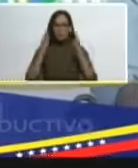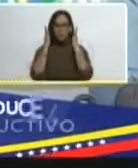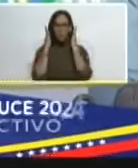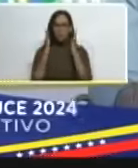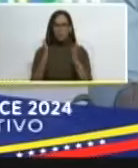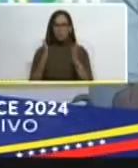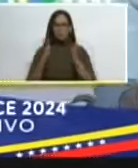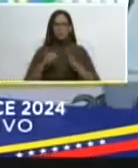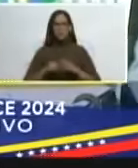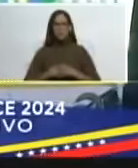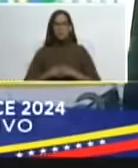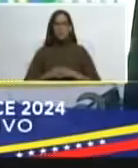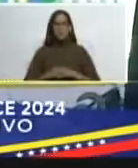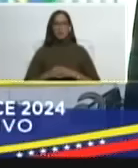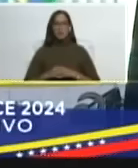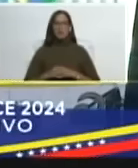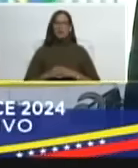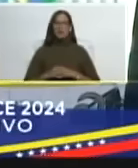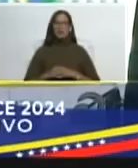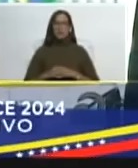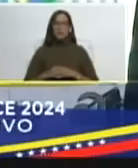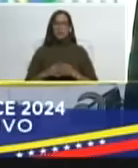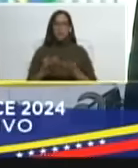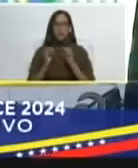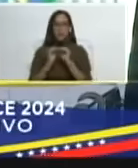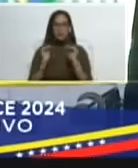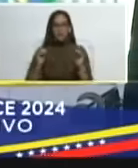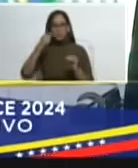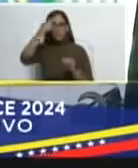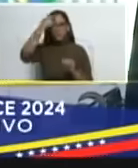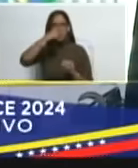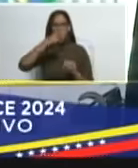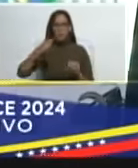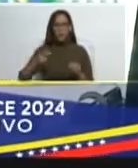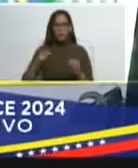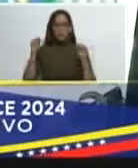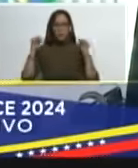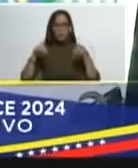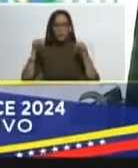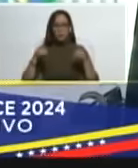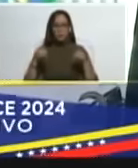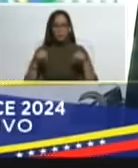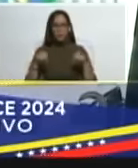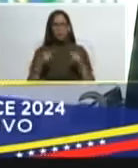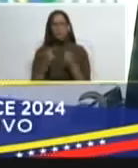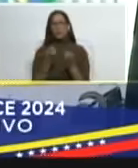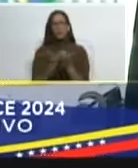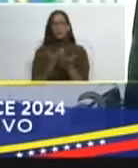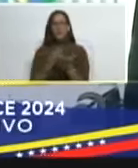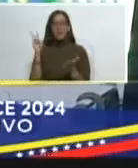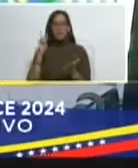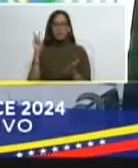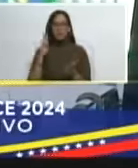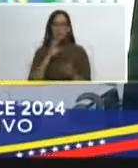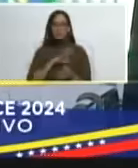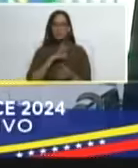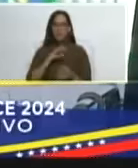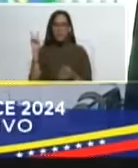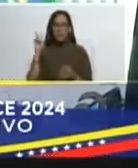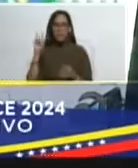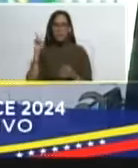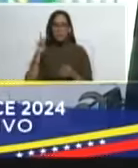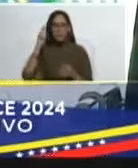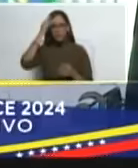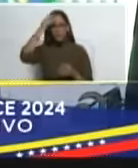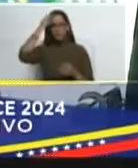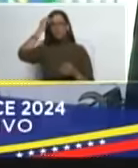Yo tomo siempre el caso de la audiencia del pueblo. Hoy por hoy, la economía venezolana, la sociedad venezolana goza